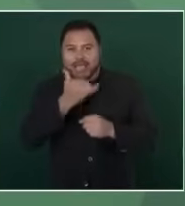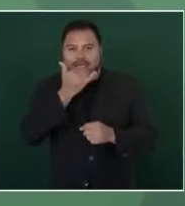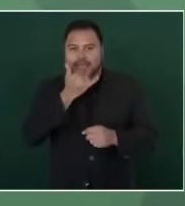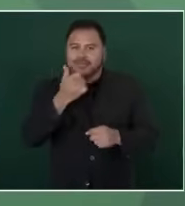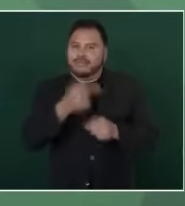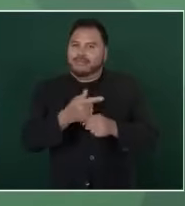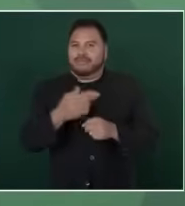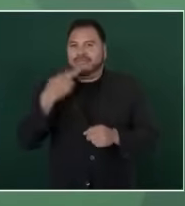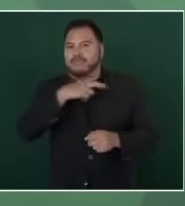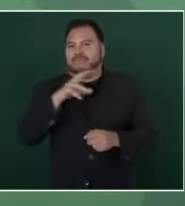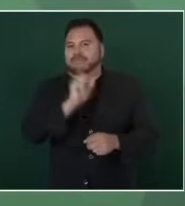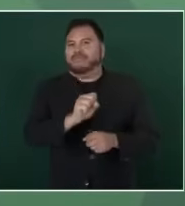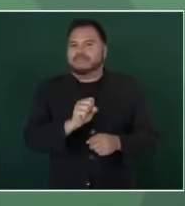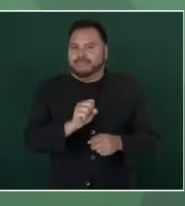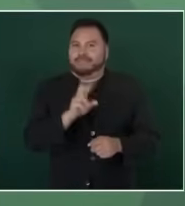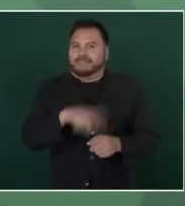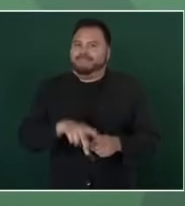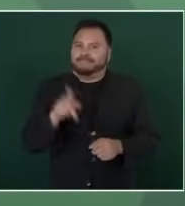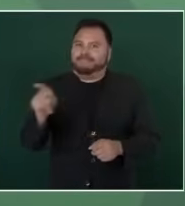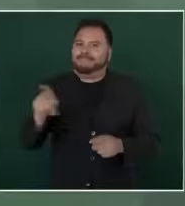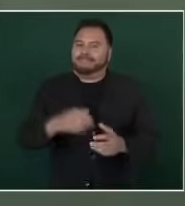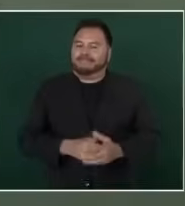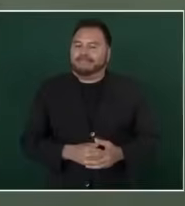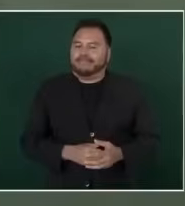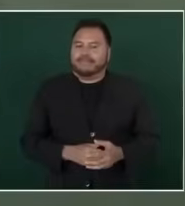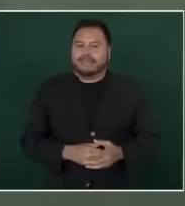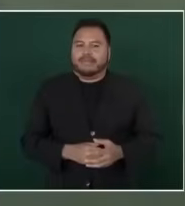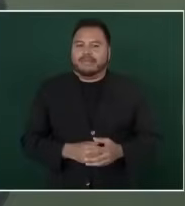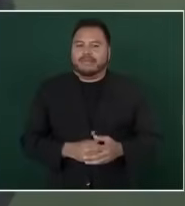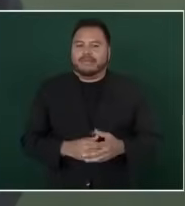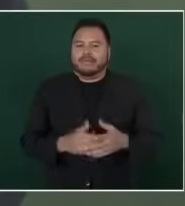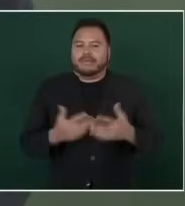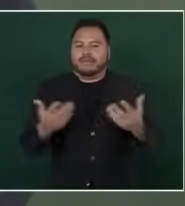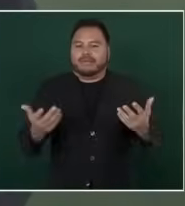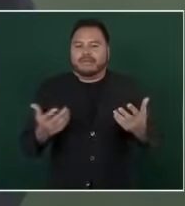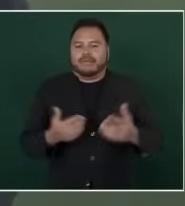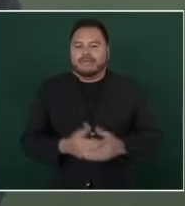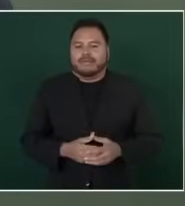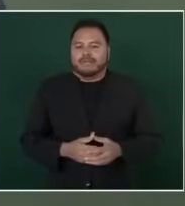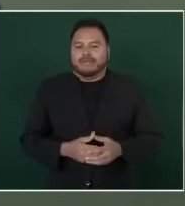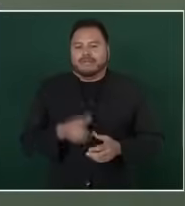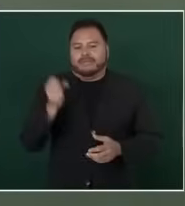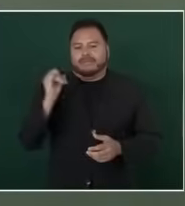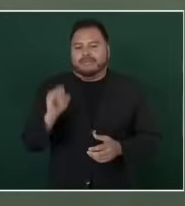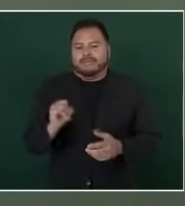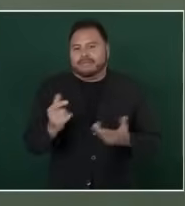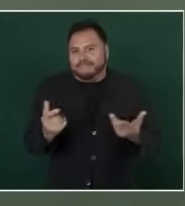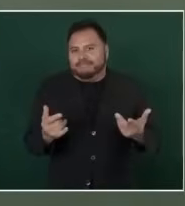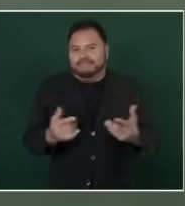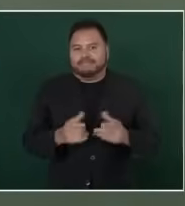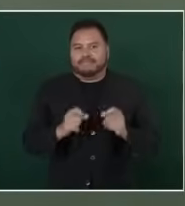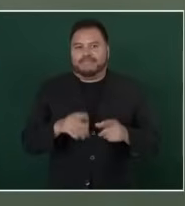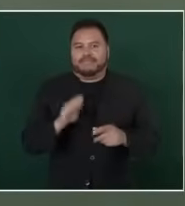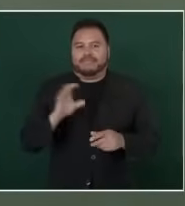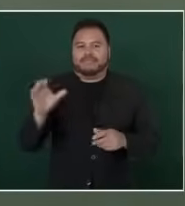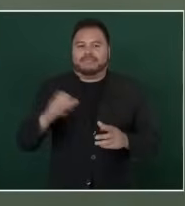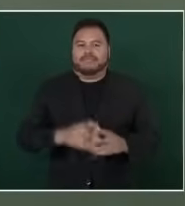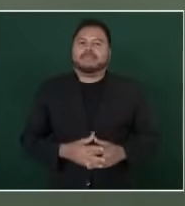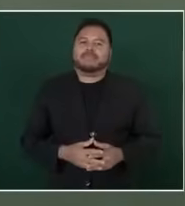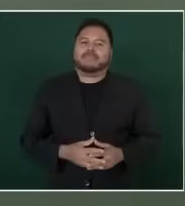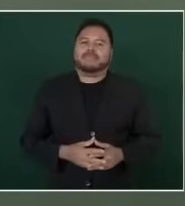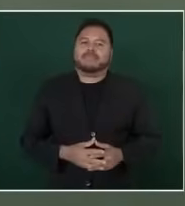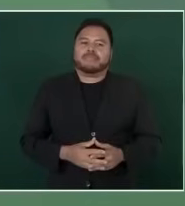muy buenos peloteros. Adrián, ¿no?, de Baja California.